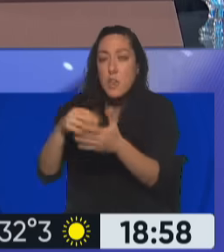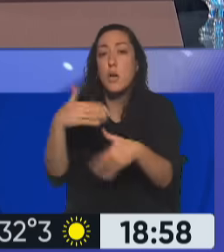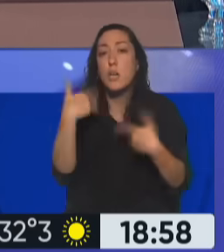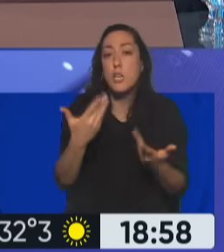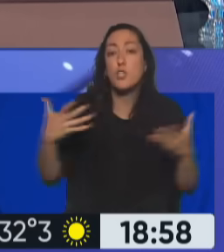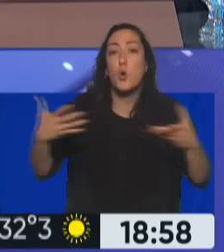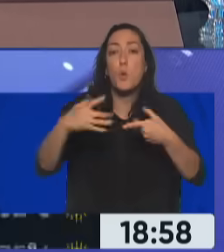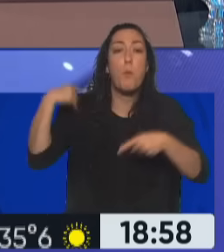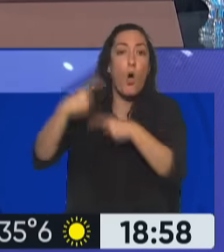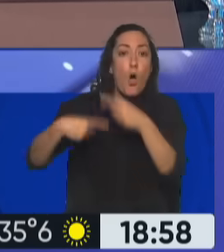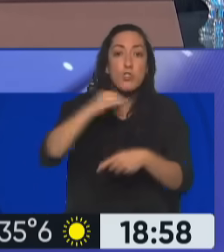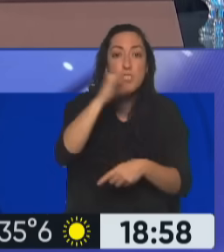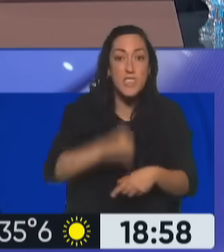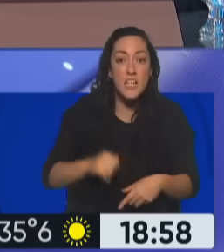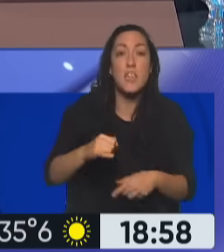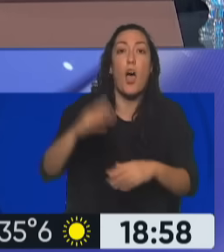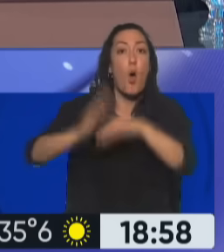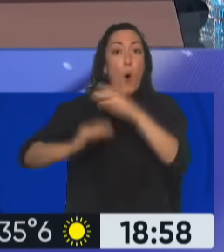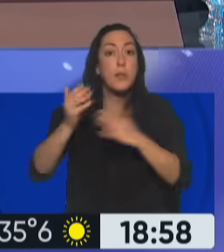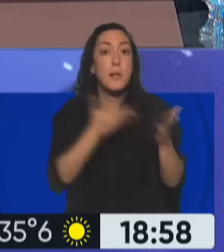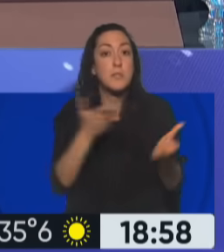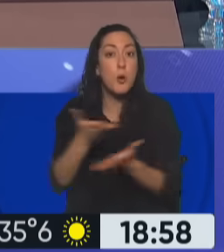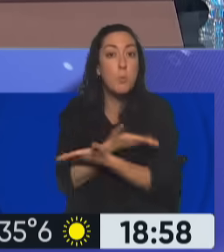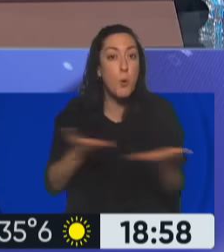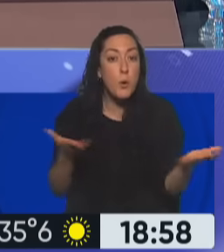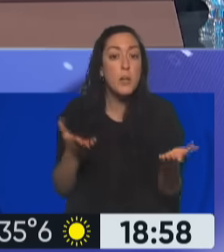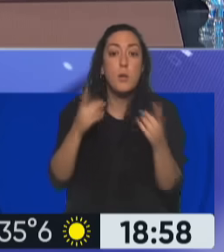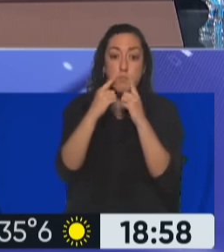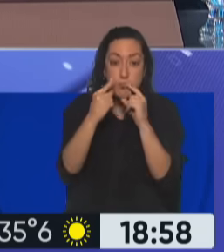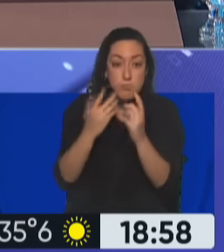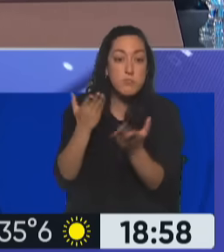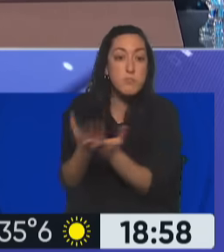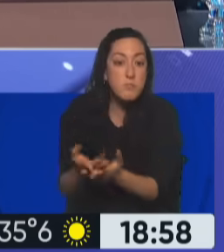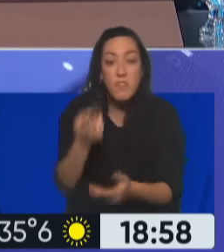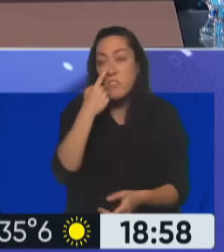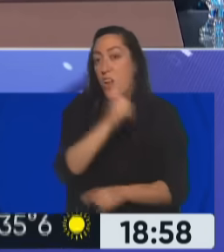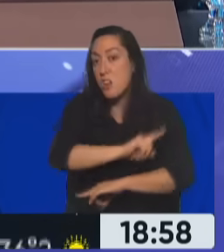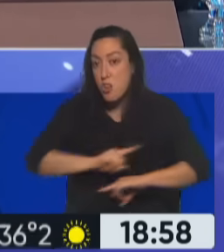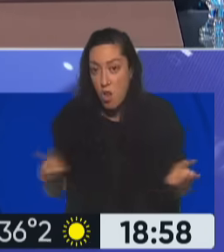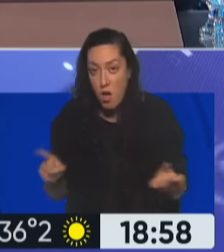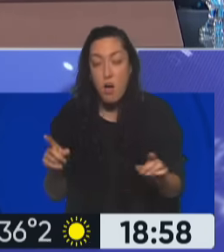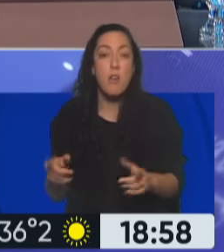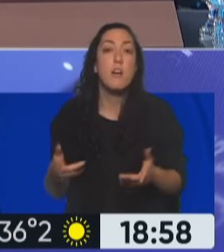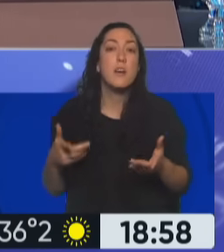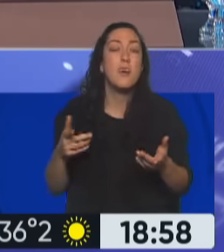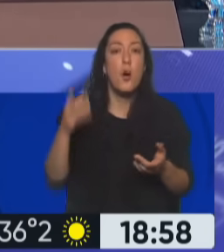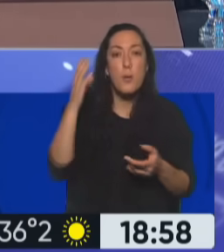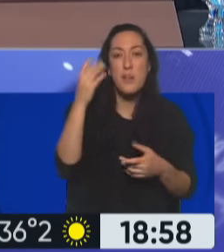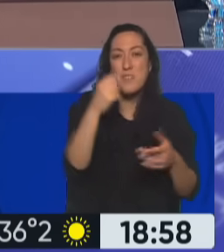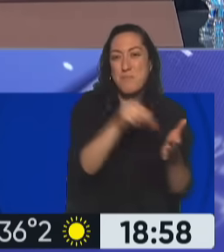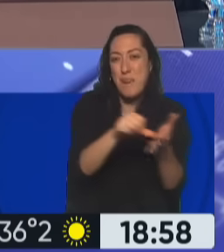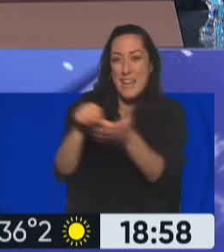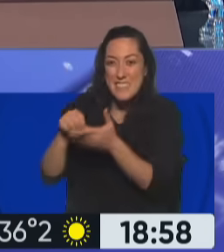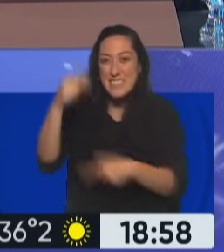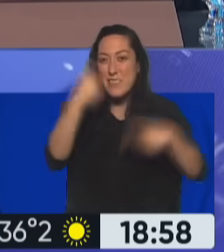con obras para mejorar los servicios públicos. Bueno, la respuesta no llegó. Claro, exactamente. Digo, más allá de las diferencias que puede haber, me parece que habla de una juventud